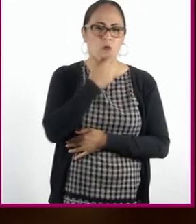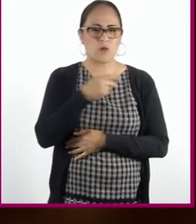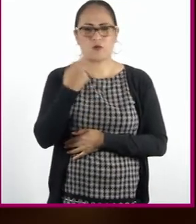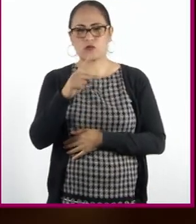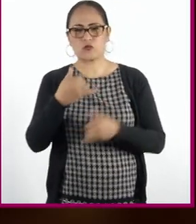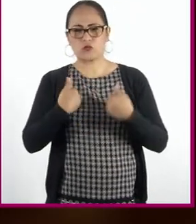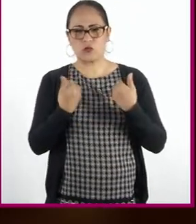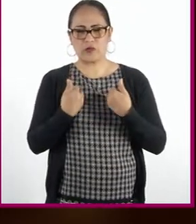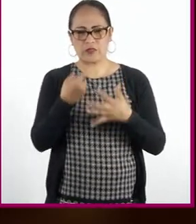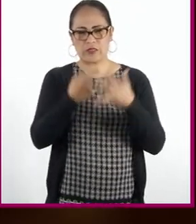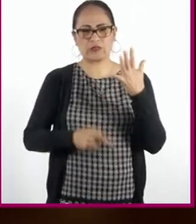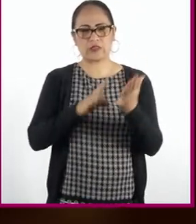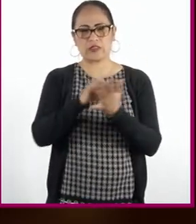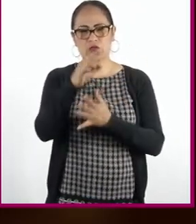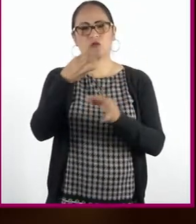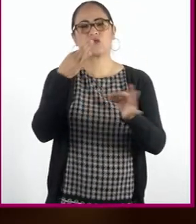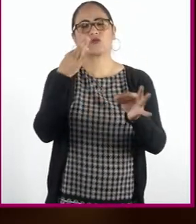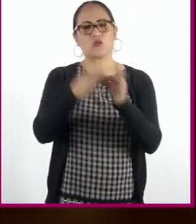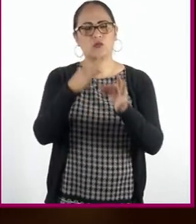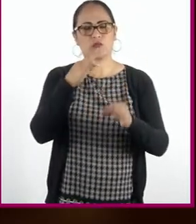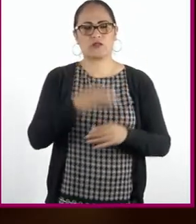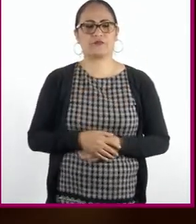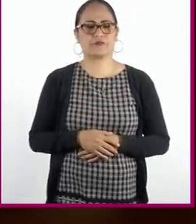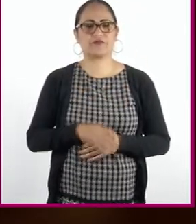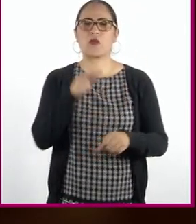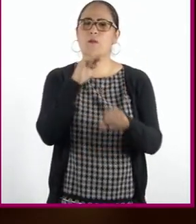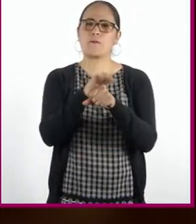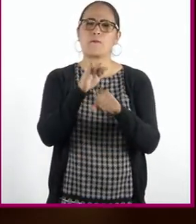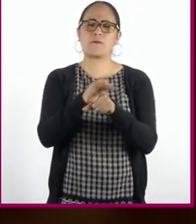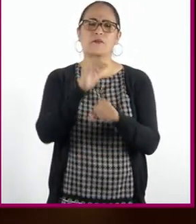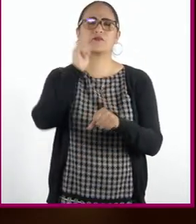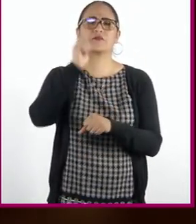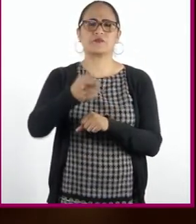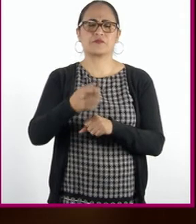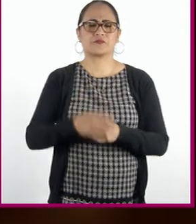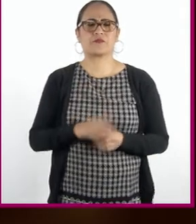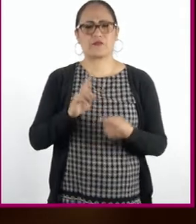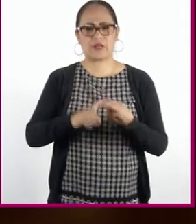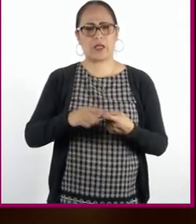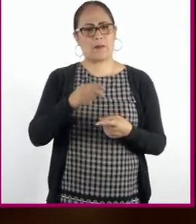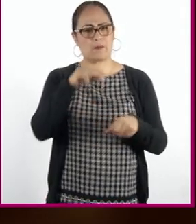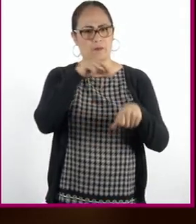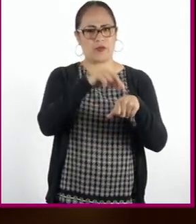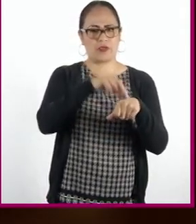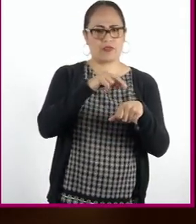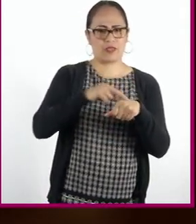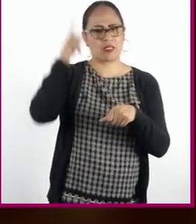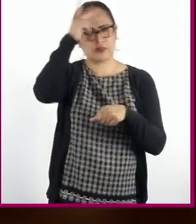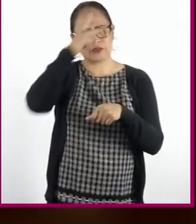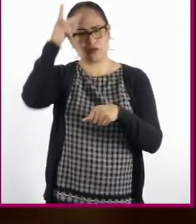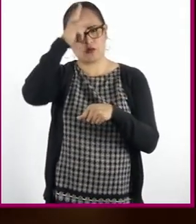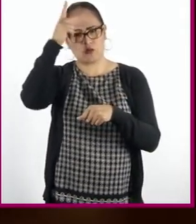adolescentes. Esta protección contempla, entre otros aspectos, atención médica y psicológica,